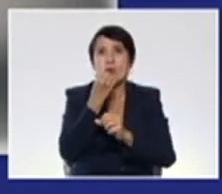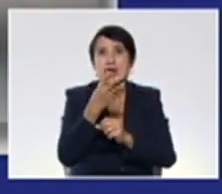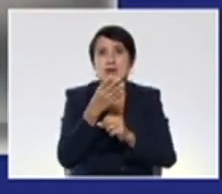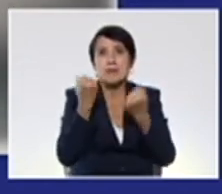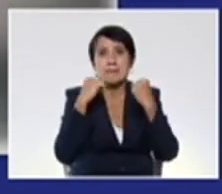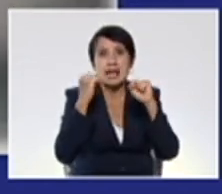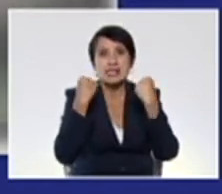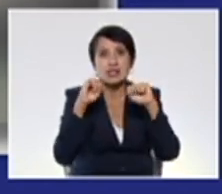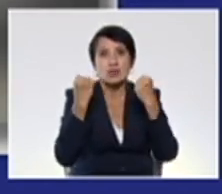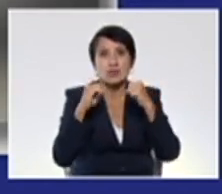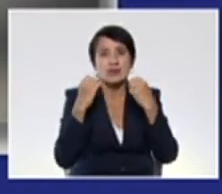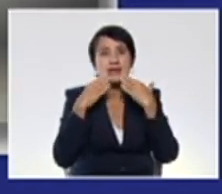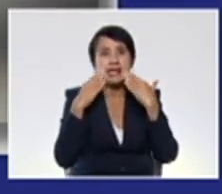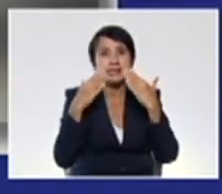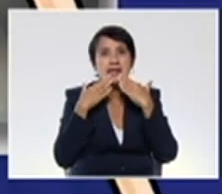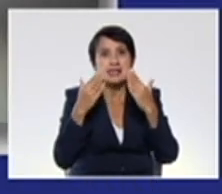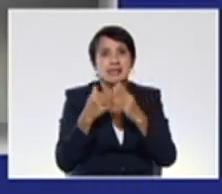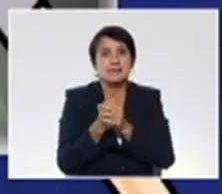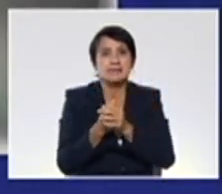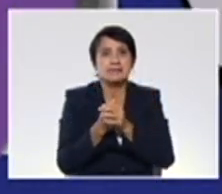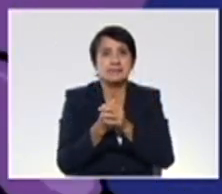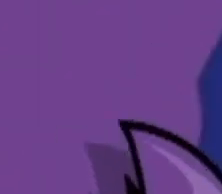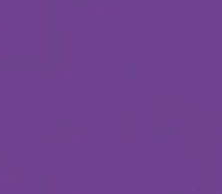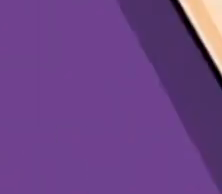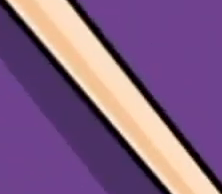práctico. Gracias, amigos.